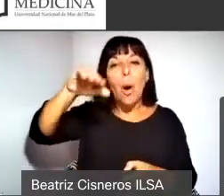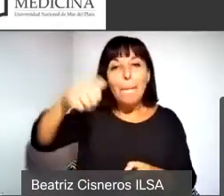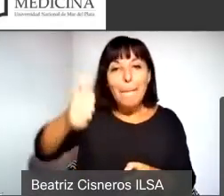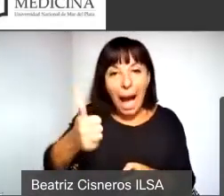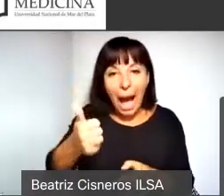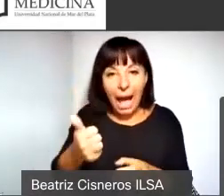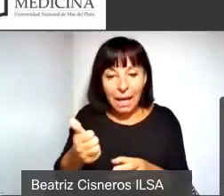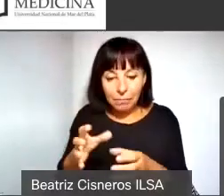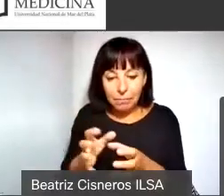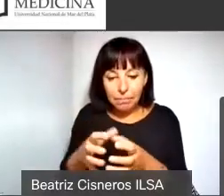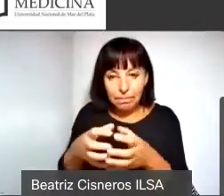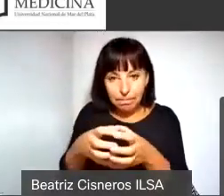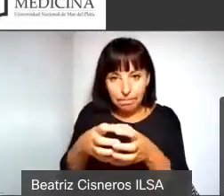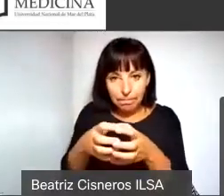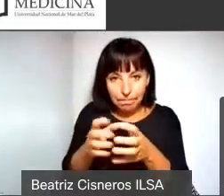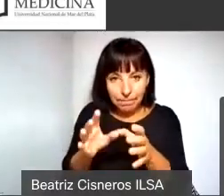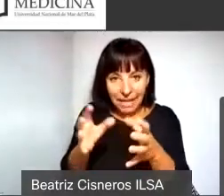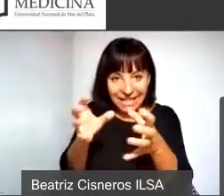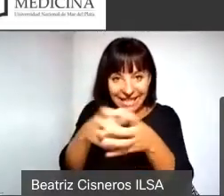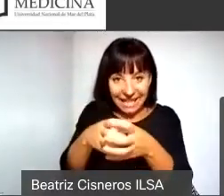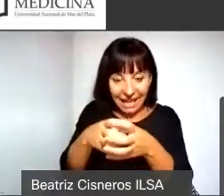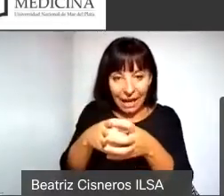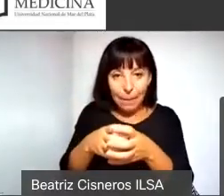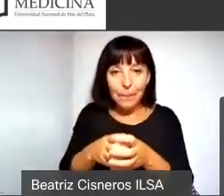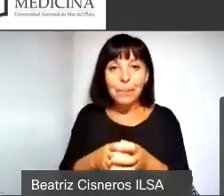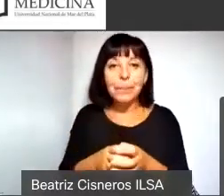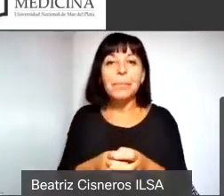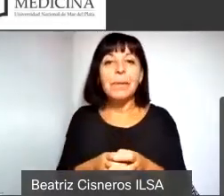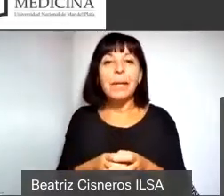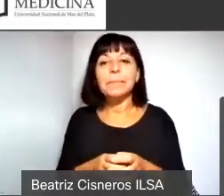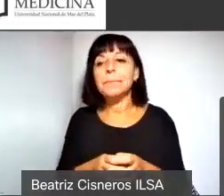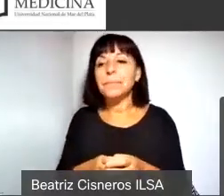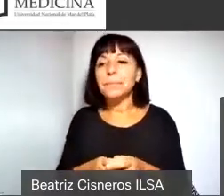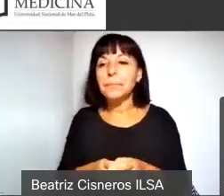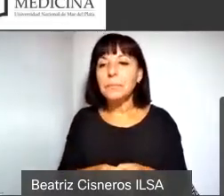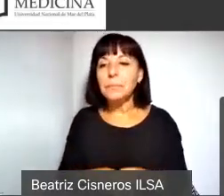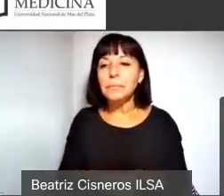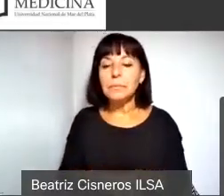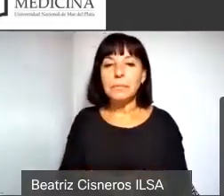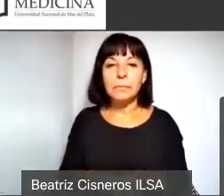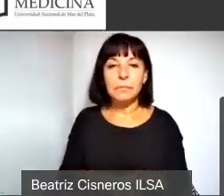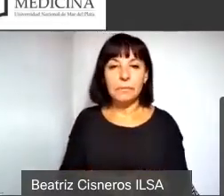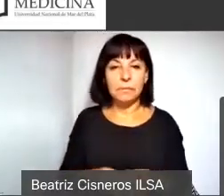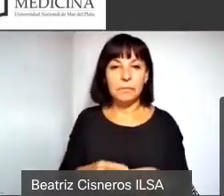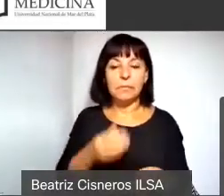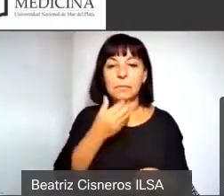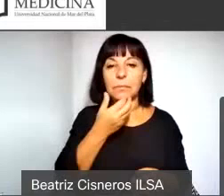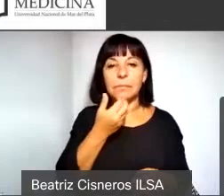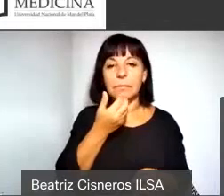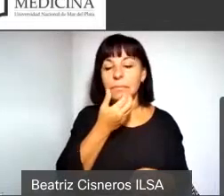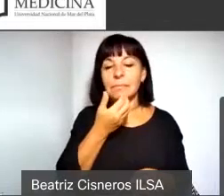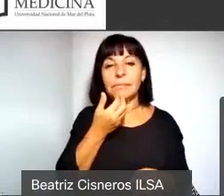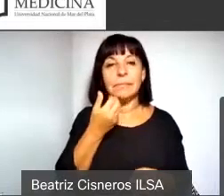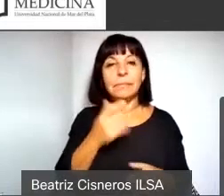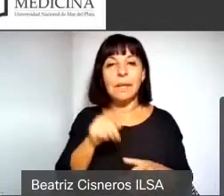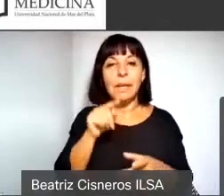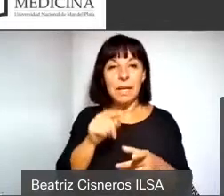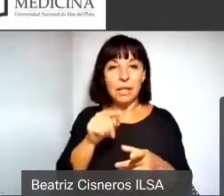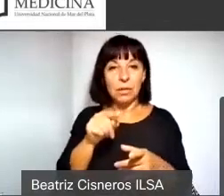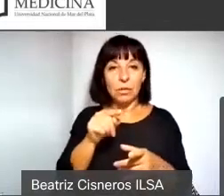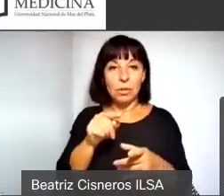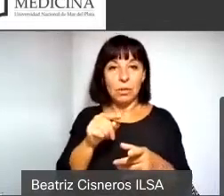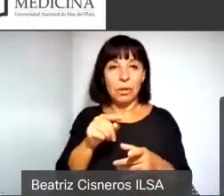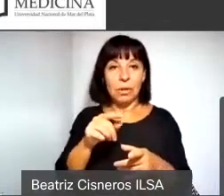forman parte de una organela, que vamos a ver a continuación, que se denomina lisosoma, ¿sí? En eso